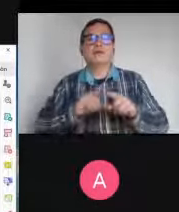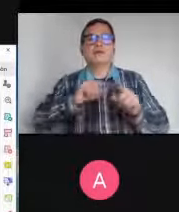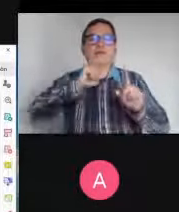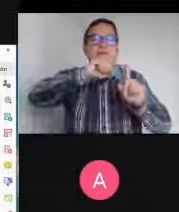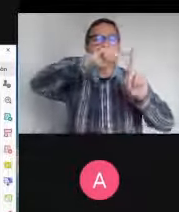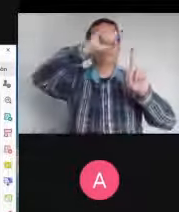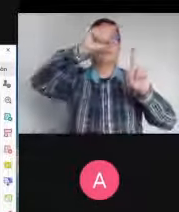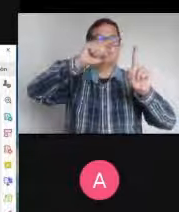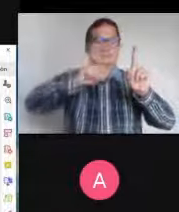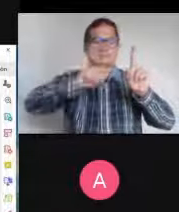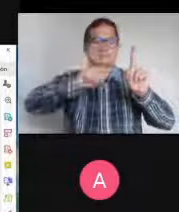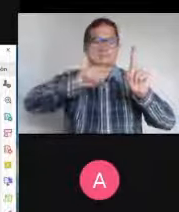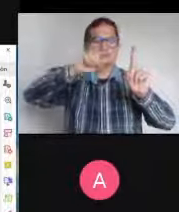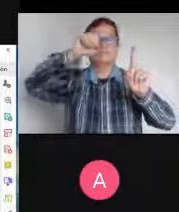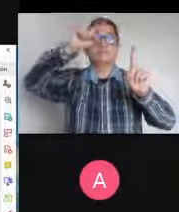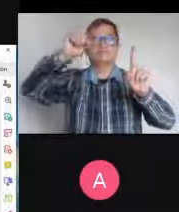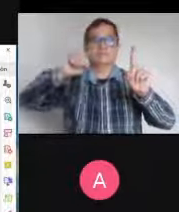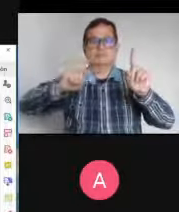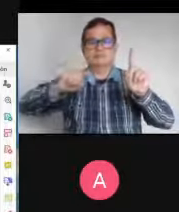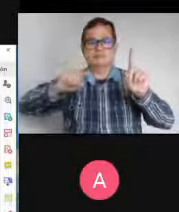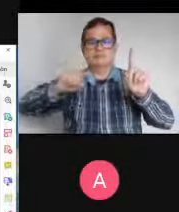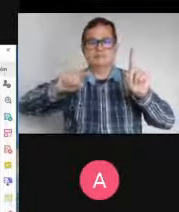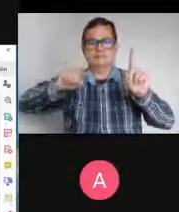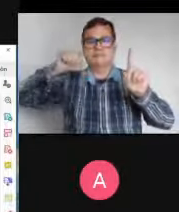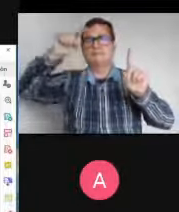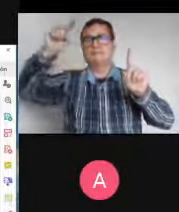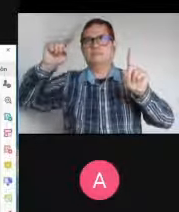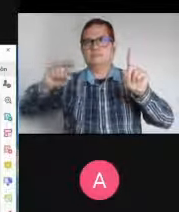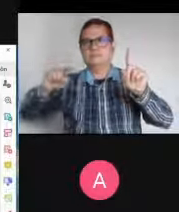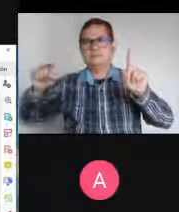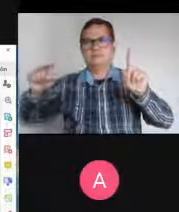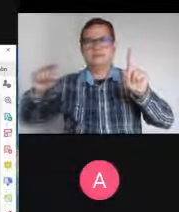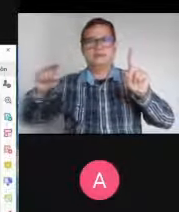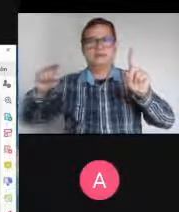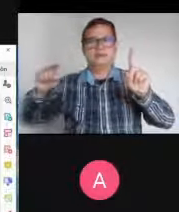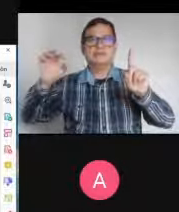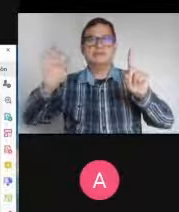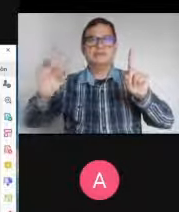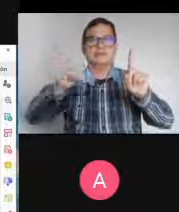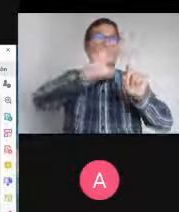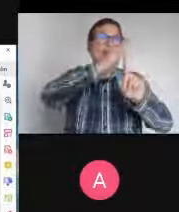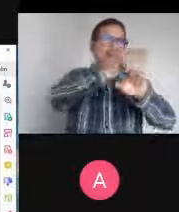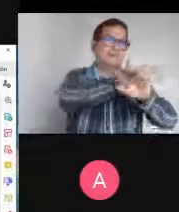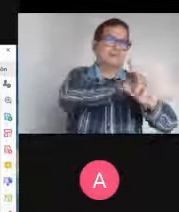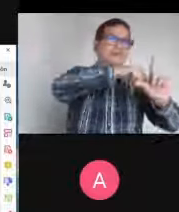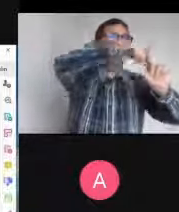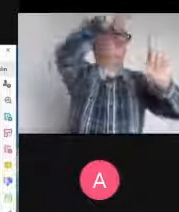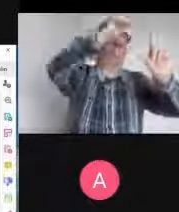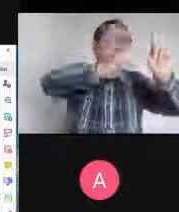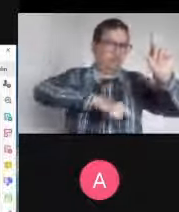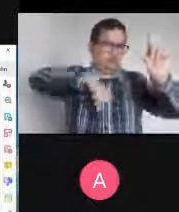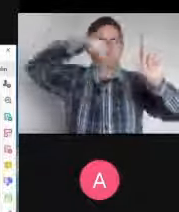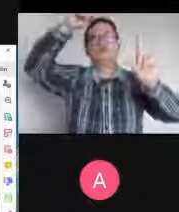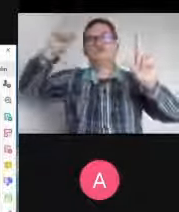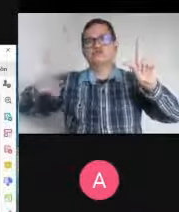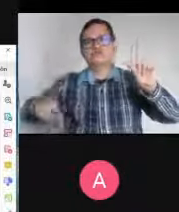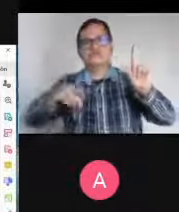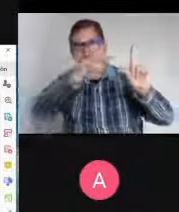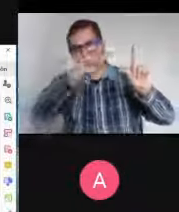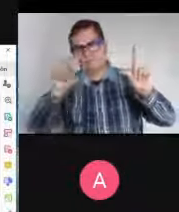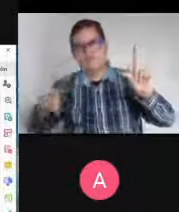Aquí la vemos como si fuera un poquito plana. Entonces, solamente estamos viendo como la parte positiva de nuestra señal.